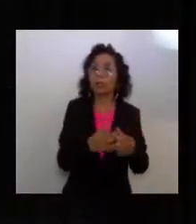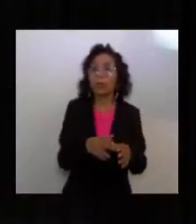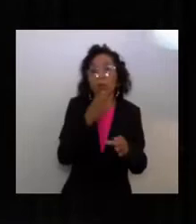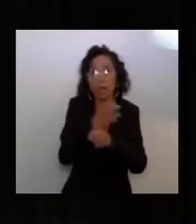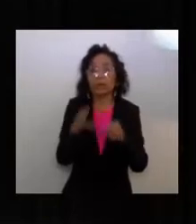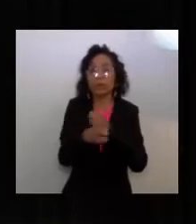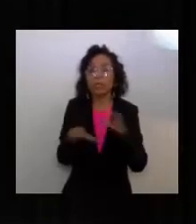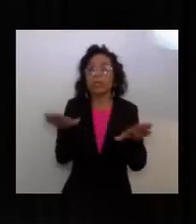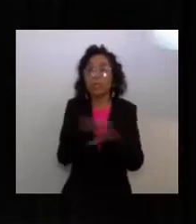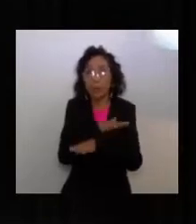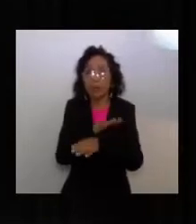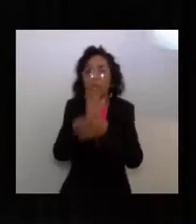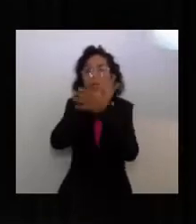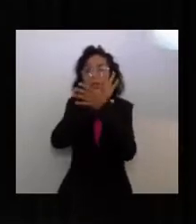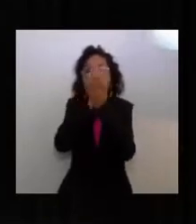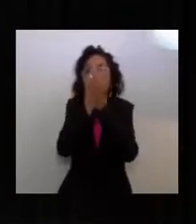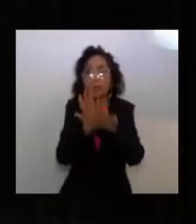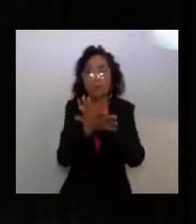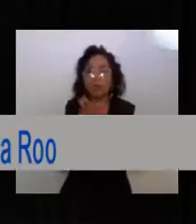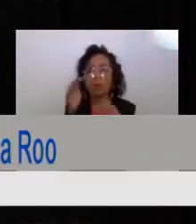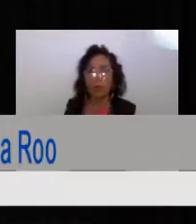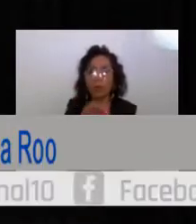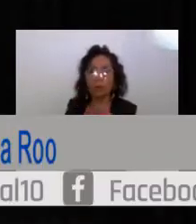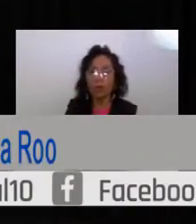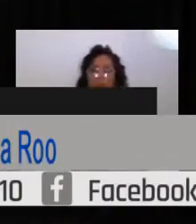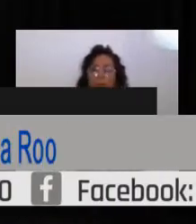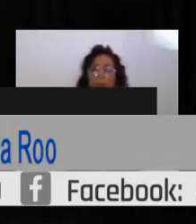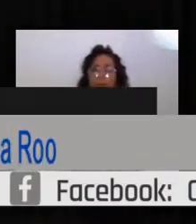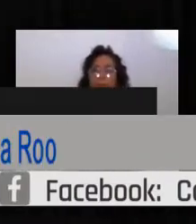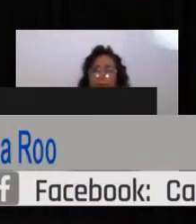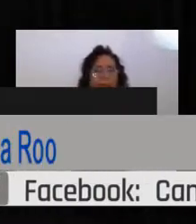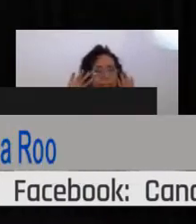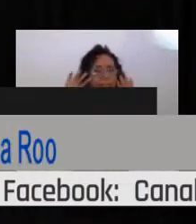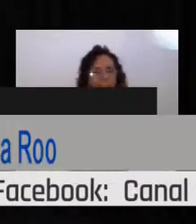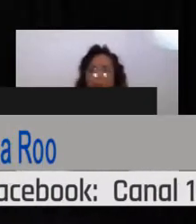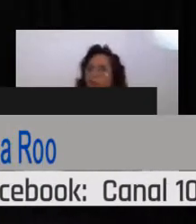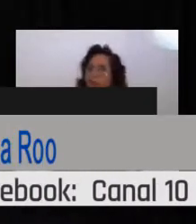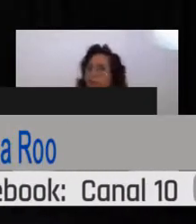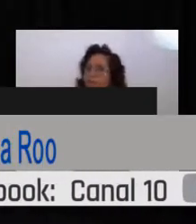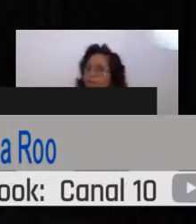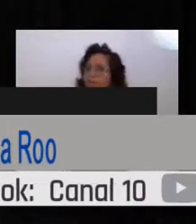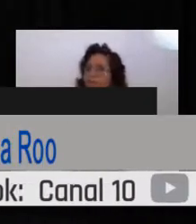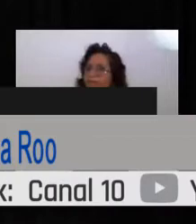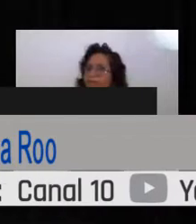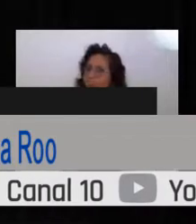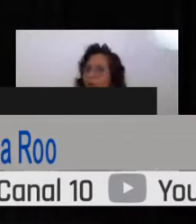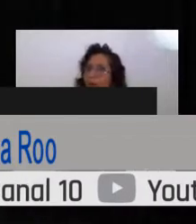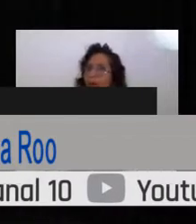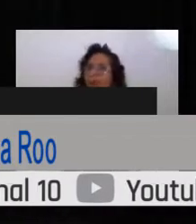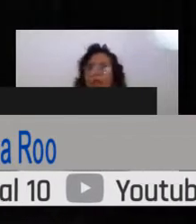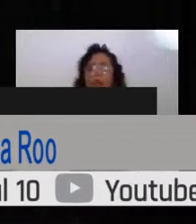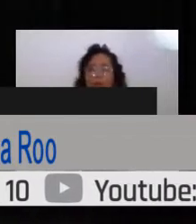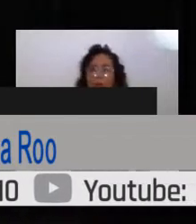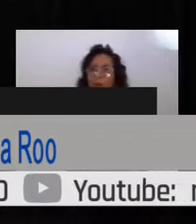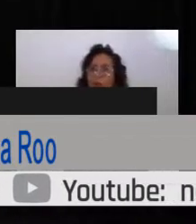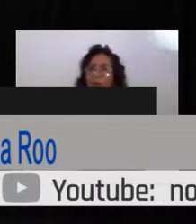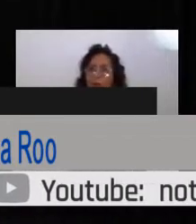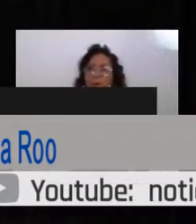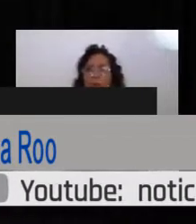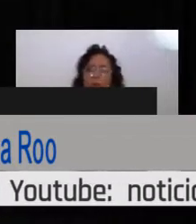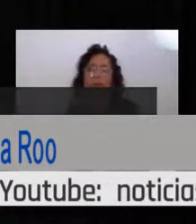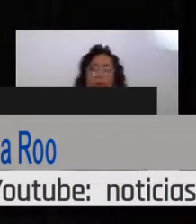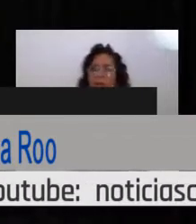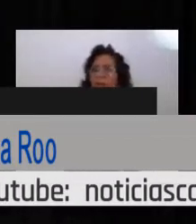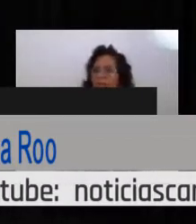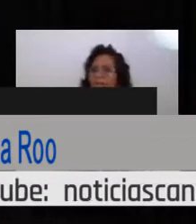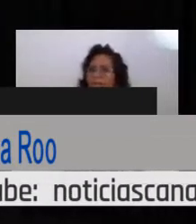cambian, la transformación, amigos y amigos, está en marcha. Unámonos entre todas y todos y hagamos historia, hagamos